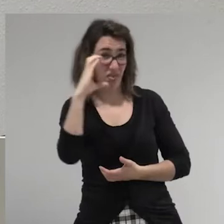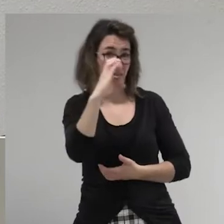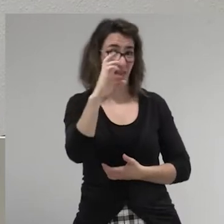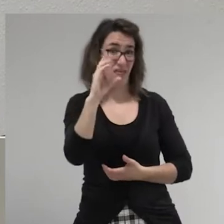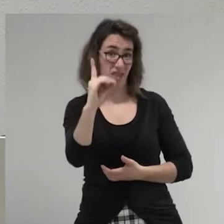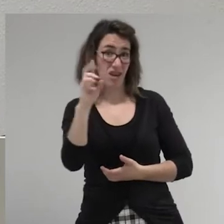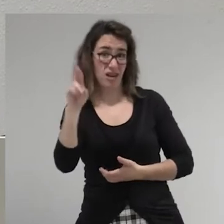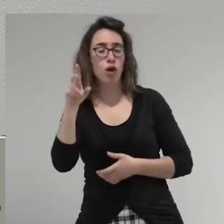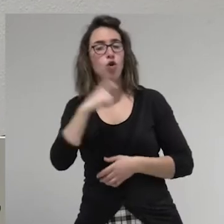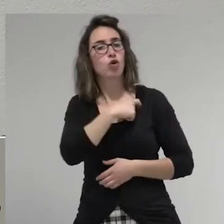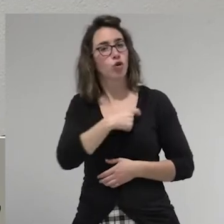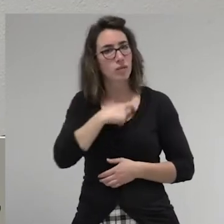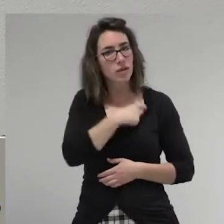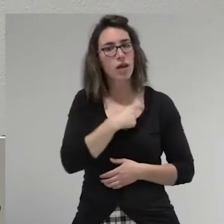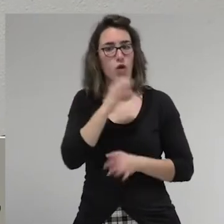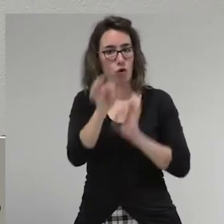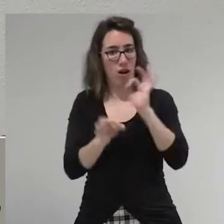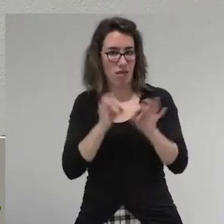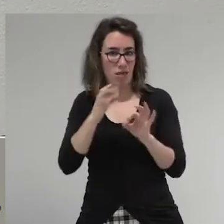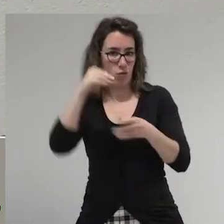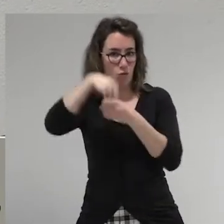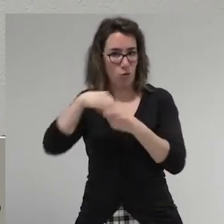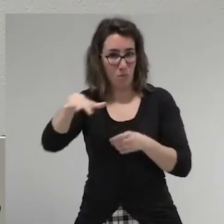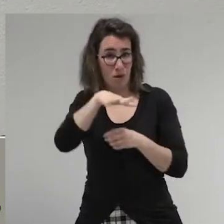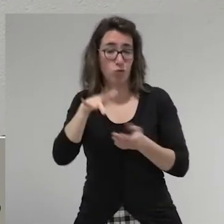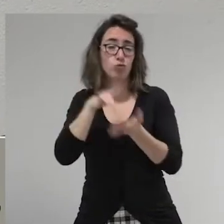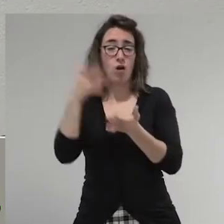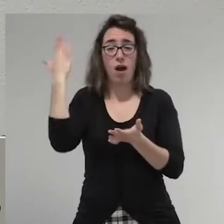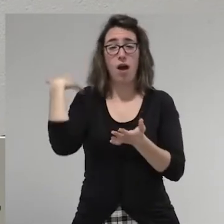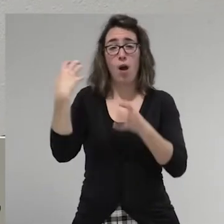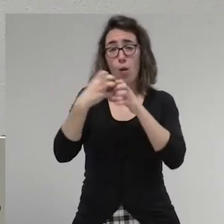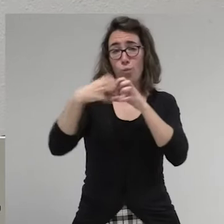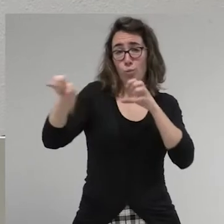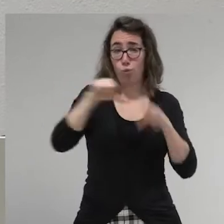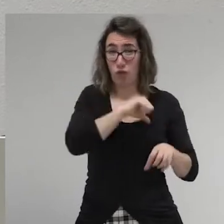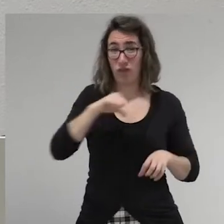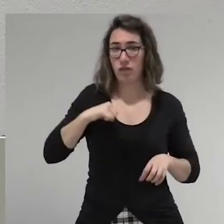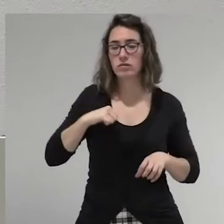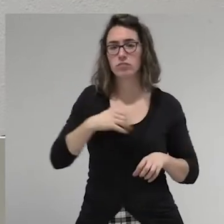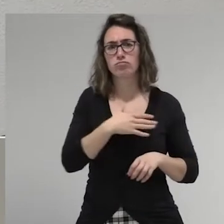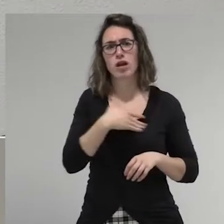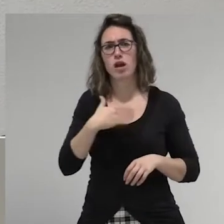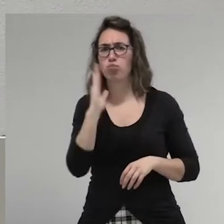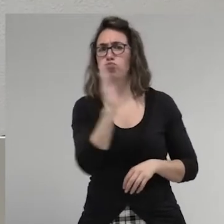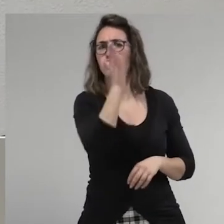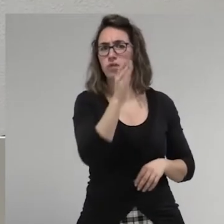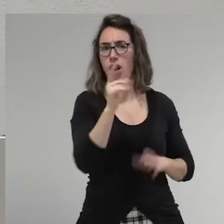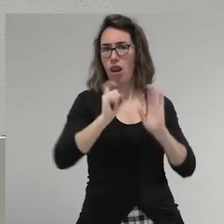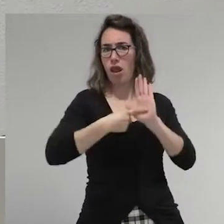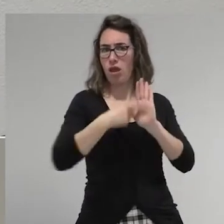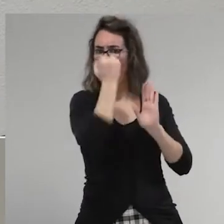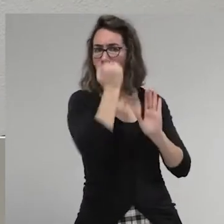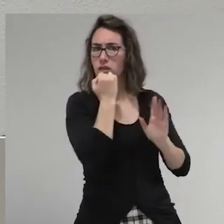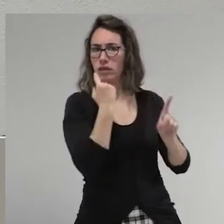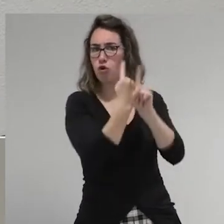barrio, con el procés y tal, les querían meter la ley antiterrorista, la gente se echaba las manos a la cabeza y decía, esto